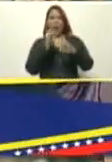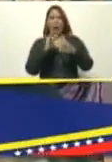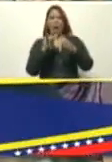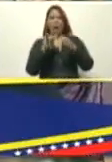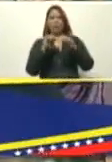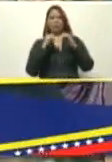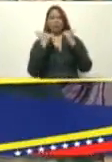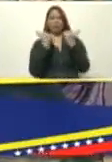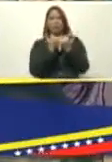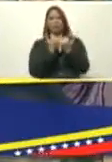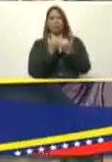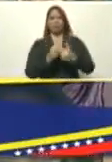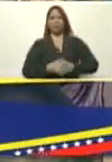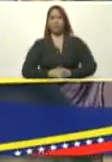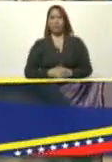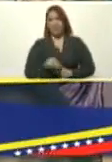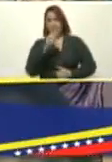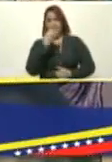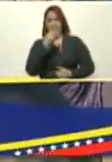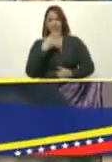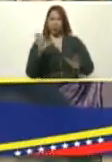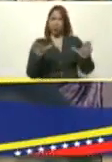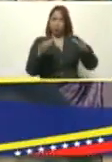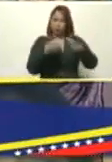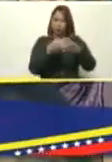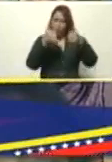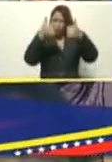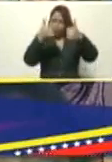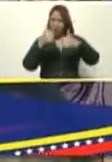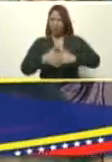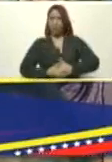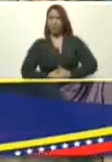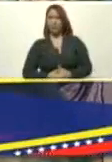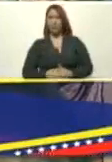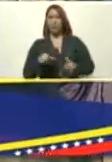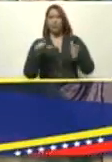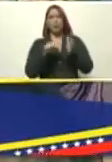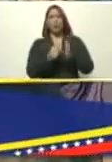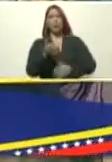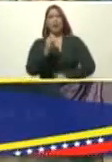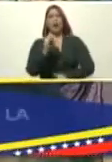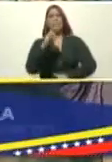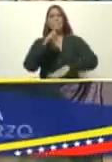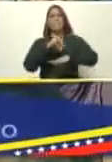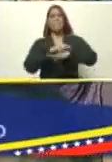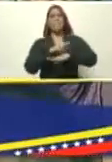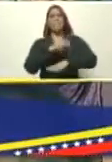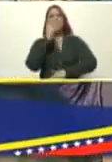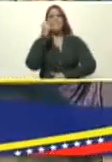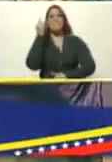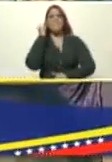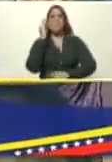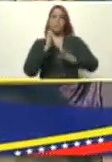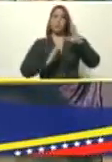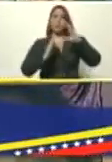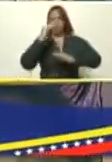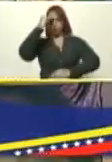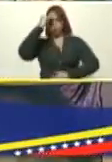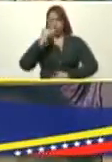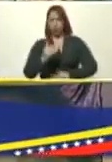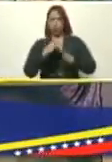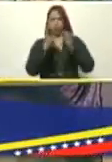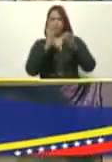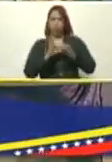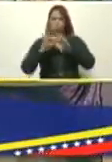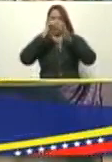de Miraflores, un equipo multidisciplinario donde hay médicos, científicos, militares, de toda